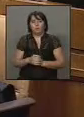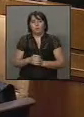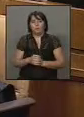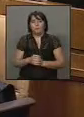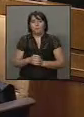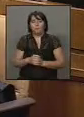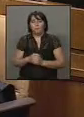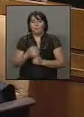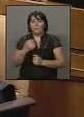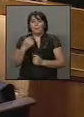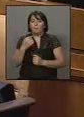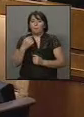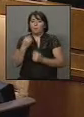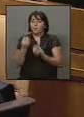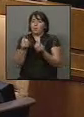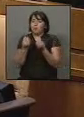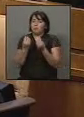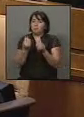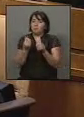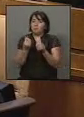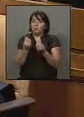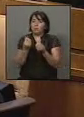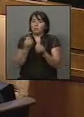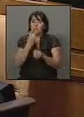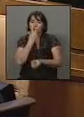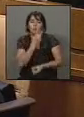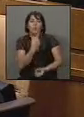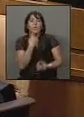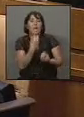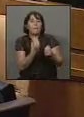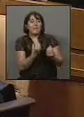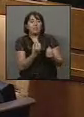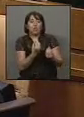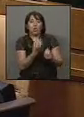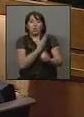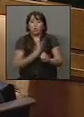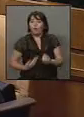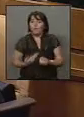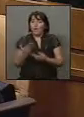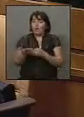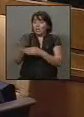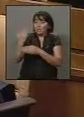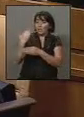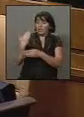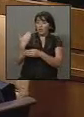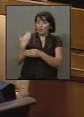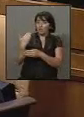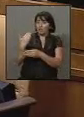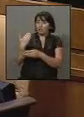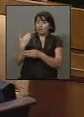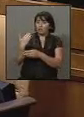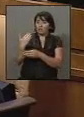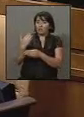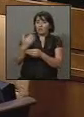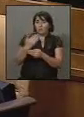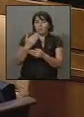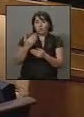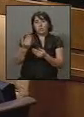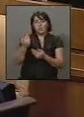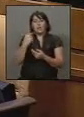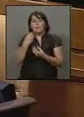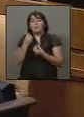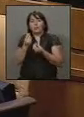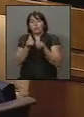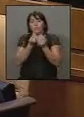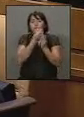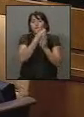sería bueno que miráramos qué pasó esto en la administración anterior. ¿Sabe usted en qué se ocupó en la administración anterior, en los fondos